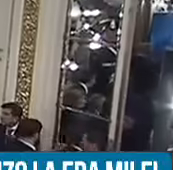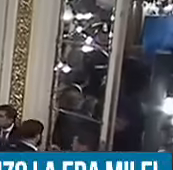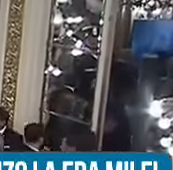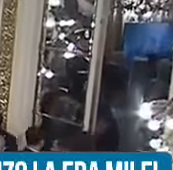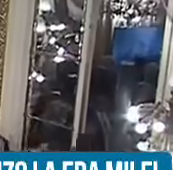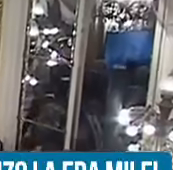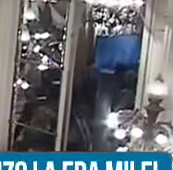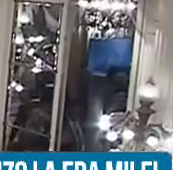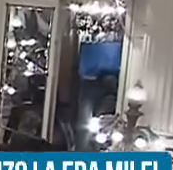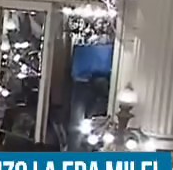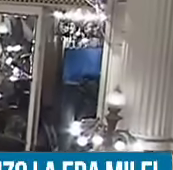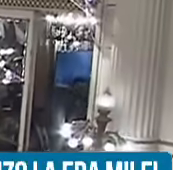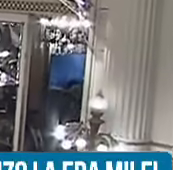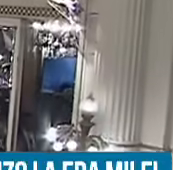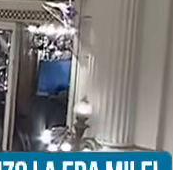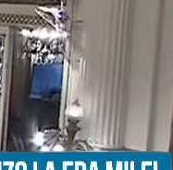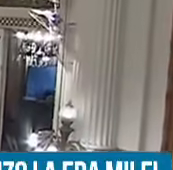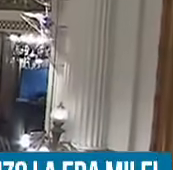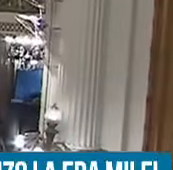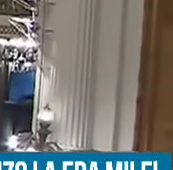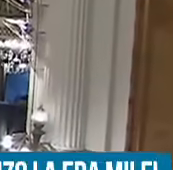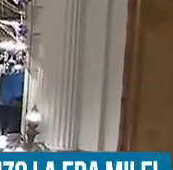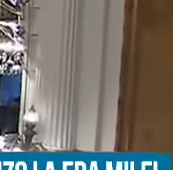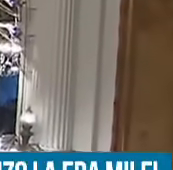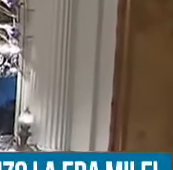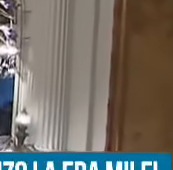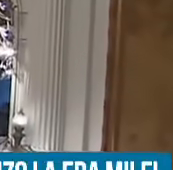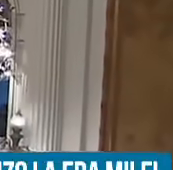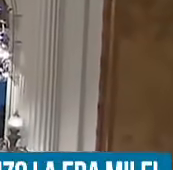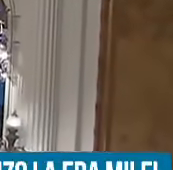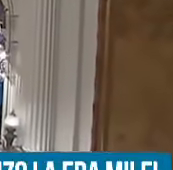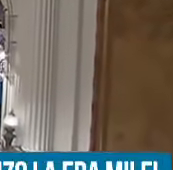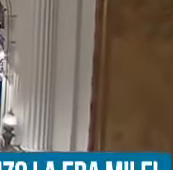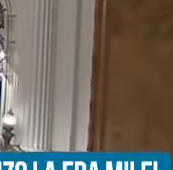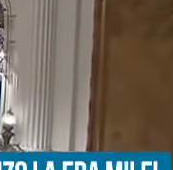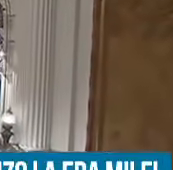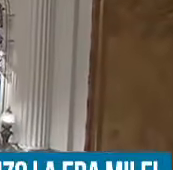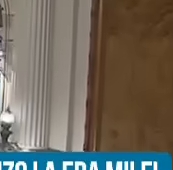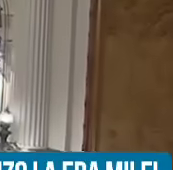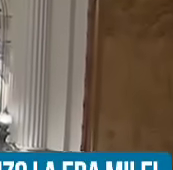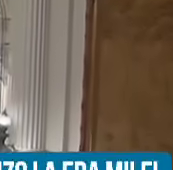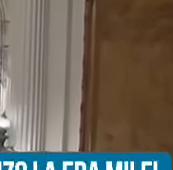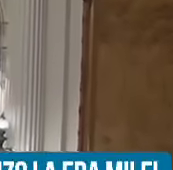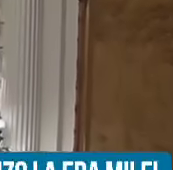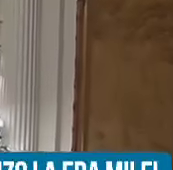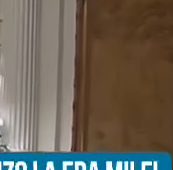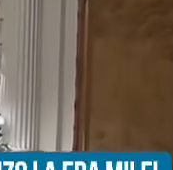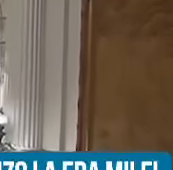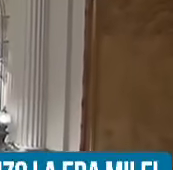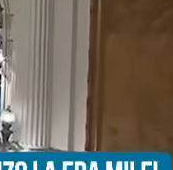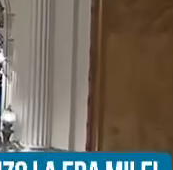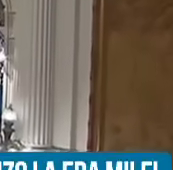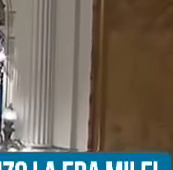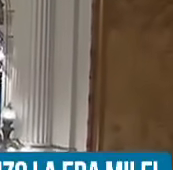institucional. Sí. La persona que más está al lado del presidente es Gabriel Boric, sí, una persona, el presidente chileno, que no tiene nada que ver